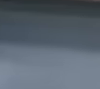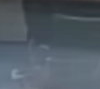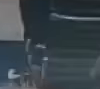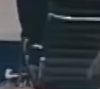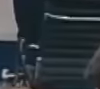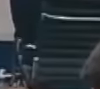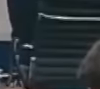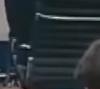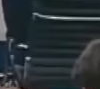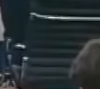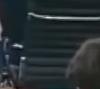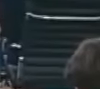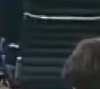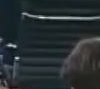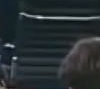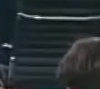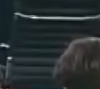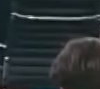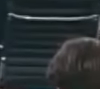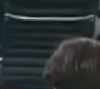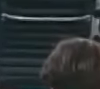Eini.